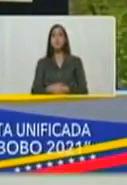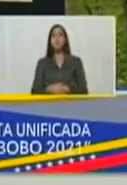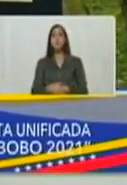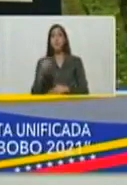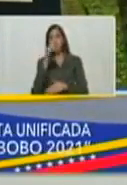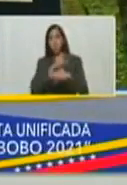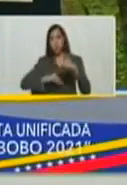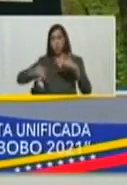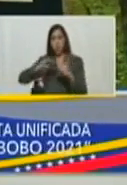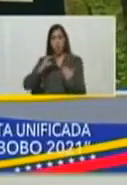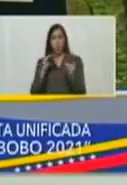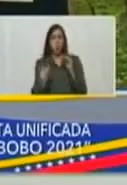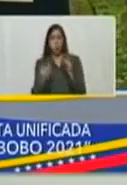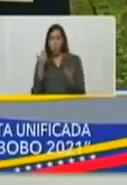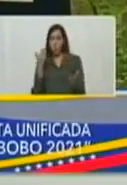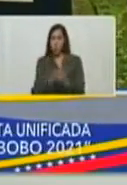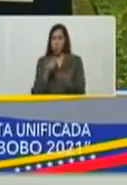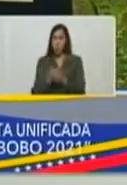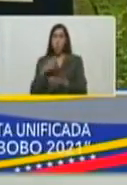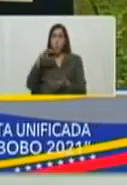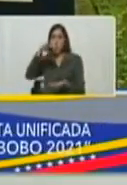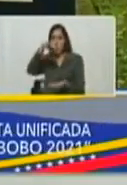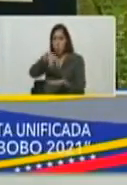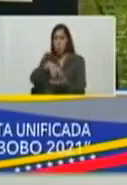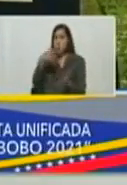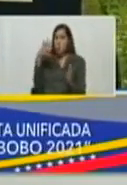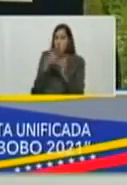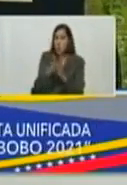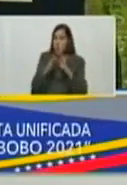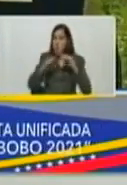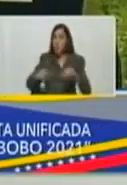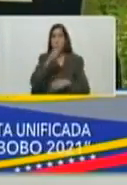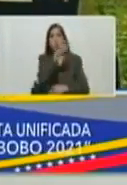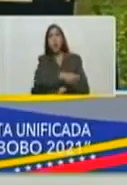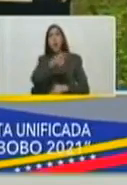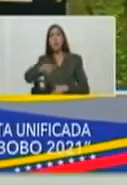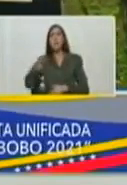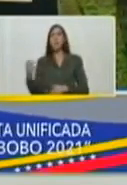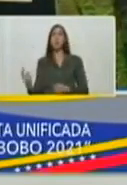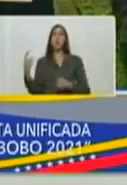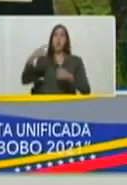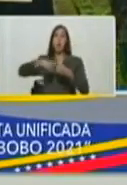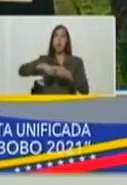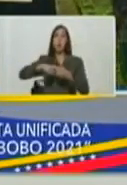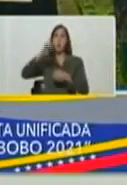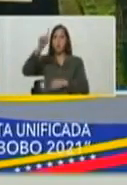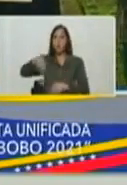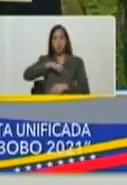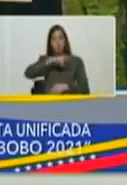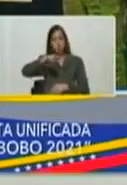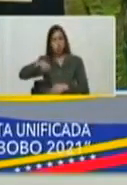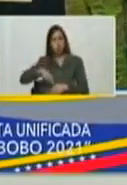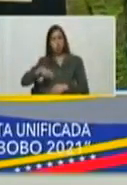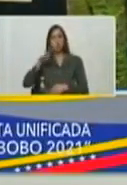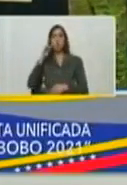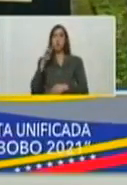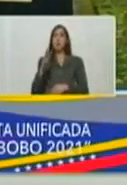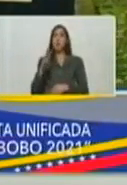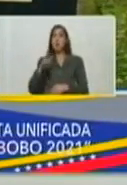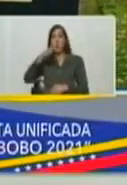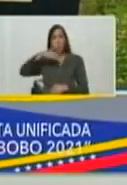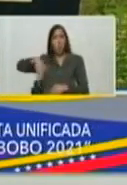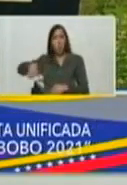moral, se comprobó el estado elevado de la moral de todo el personal, incluyendo también, porque nosotros lo medimos, la población